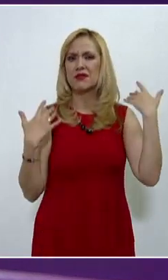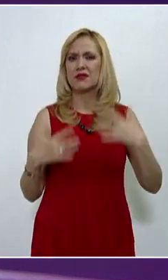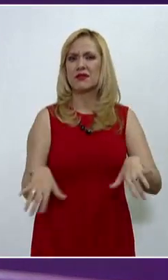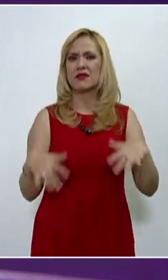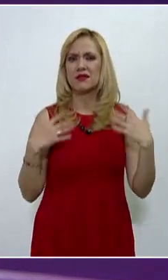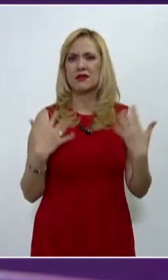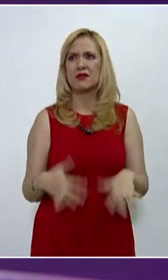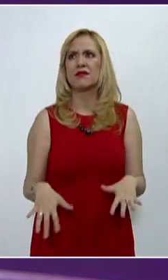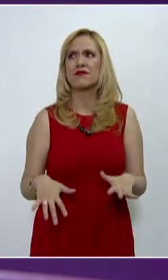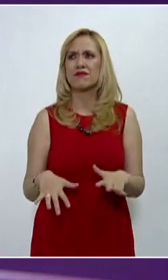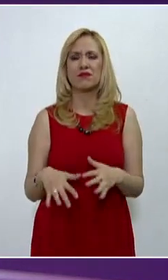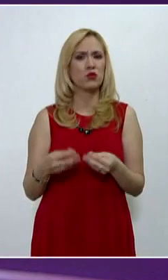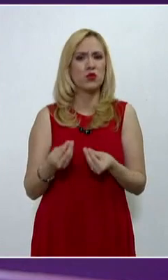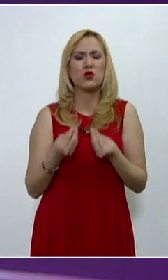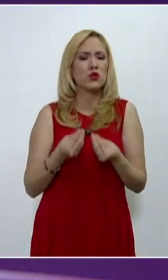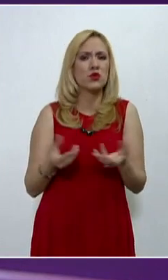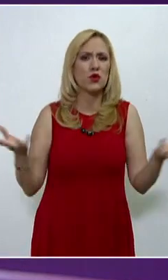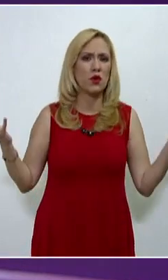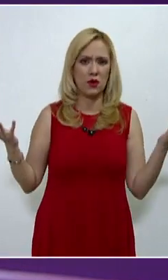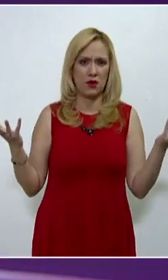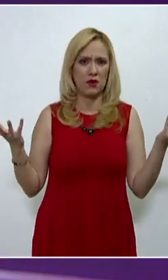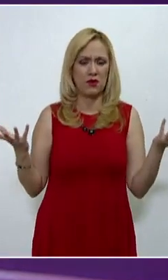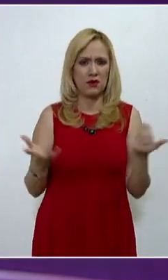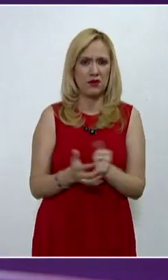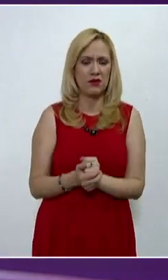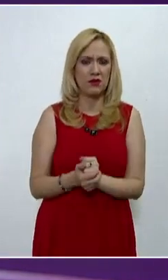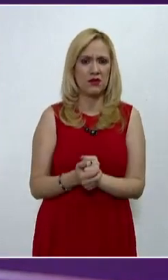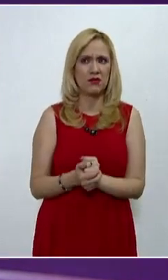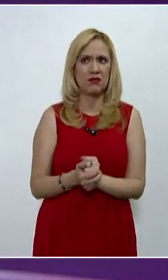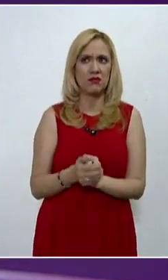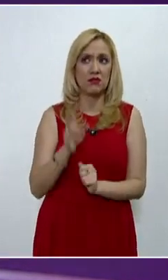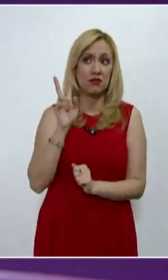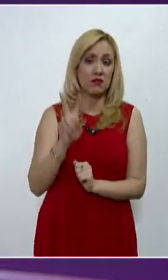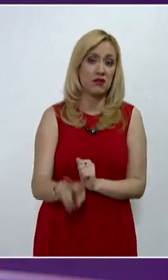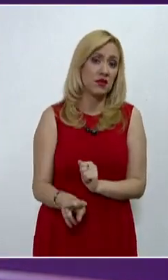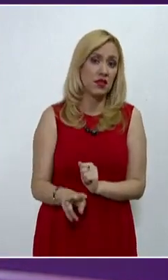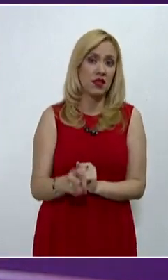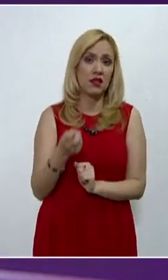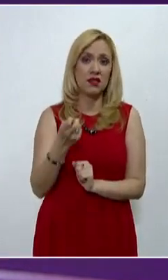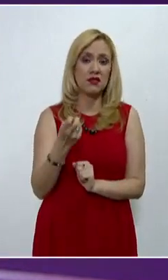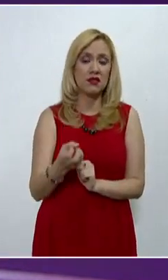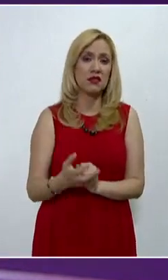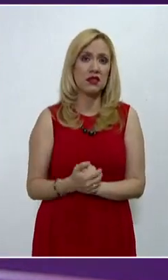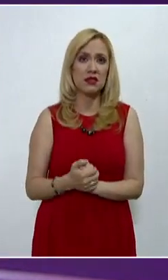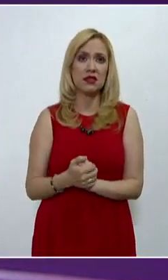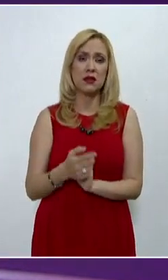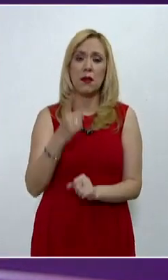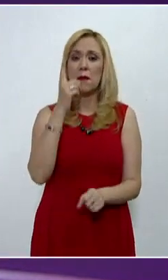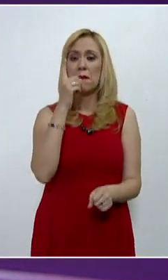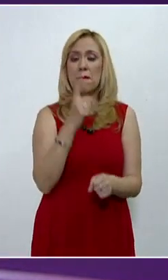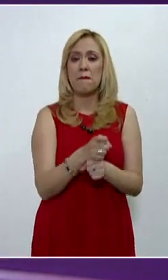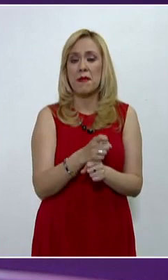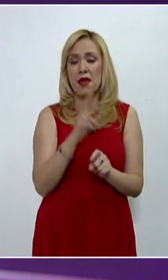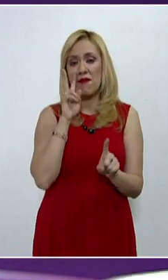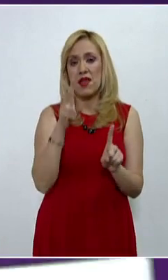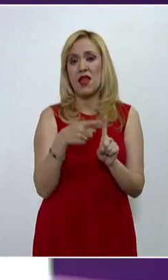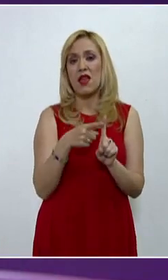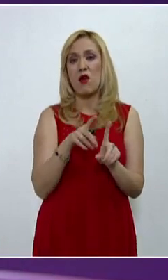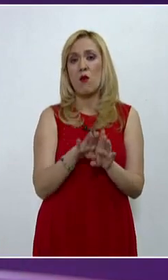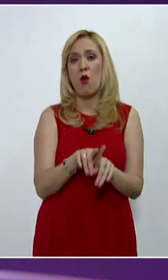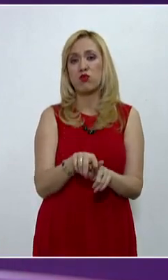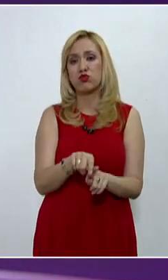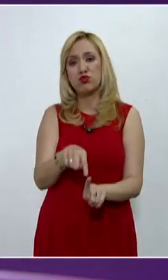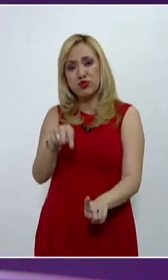es en realidad amplía muchísimo el catálogo, ¿no? O sea, y esta es una primera muy fuerte